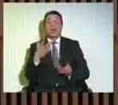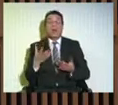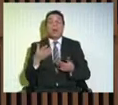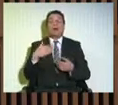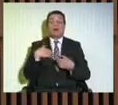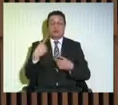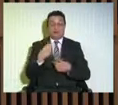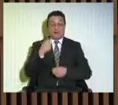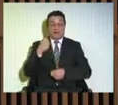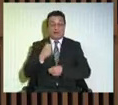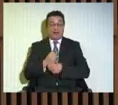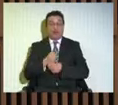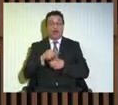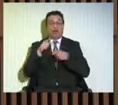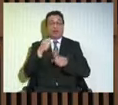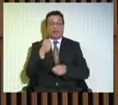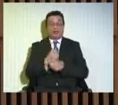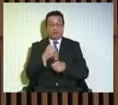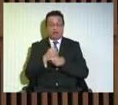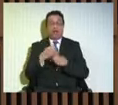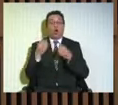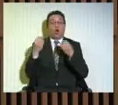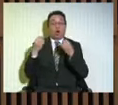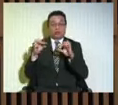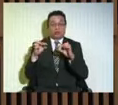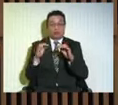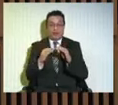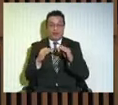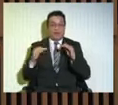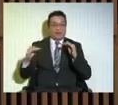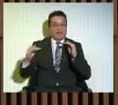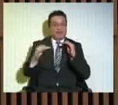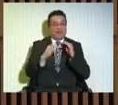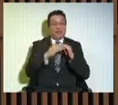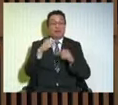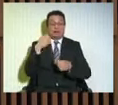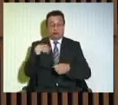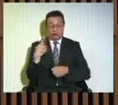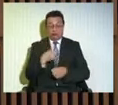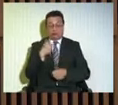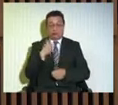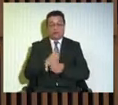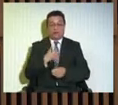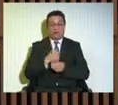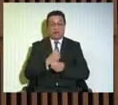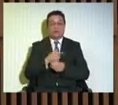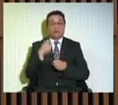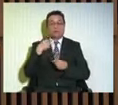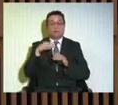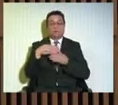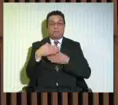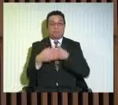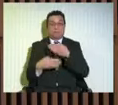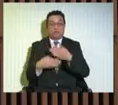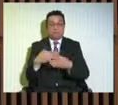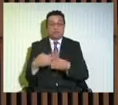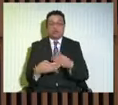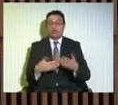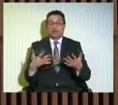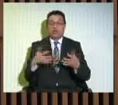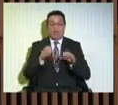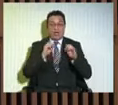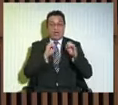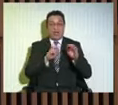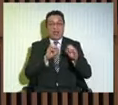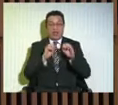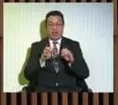para hacer nuestro trabajo es hacer el trabajo con oportunidad. Nosotros trabajamos en el proceso